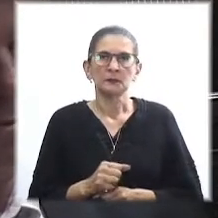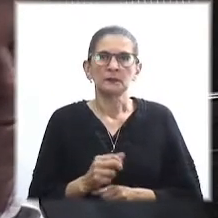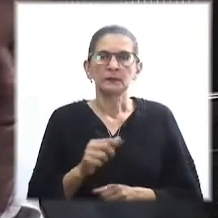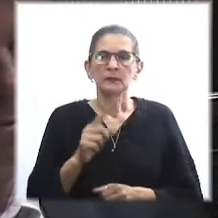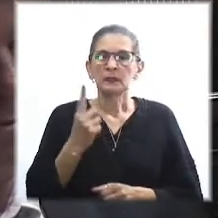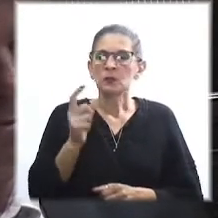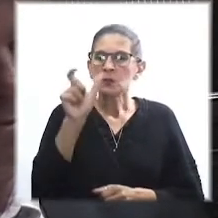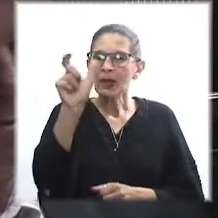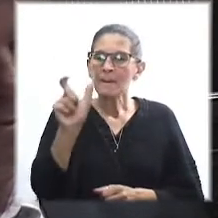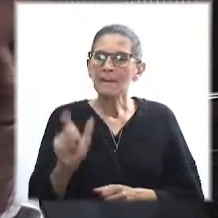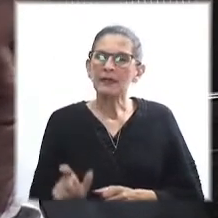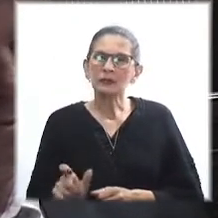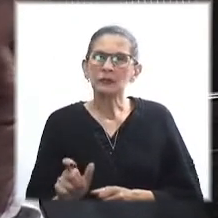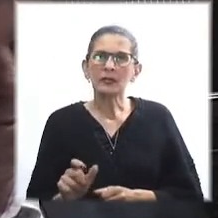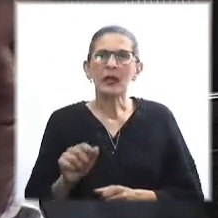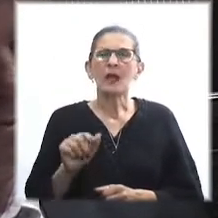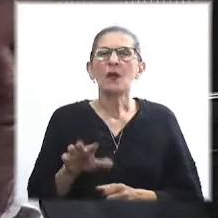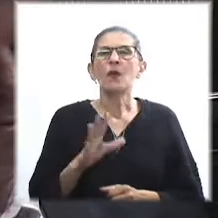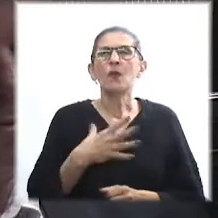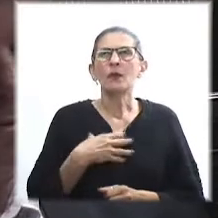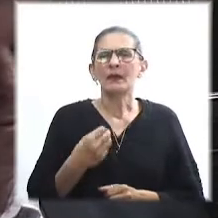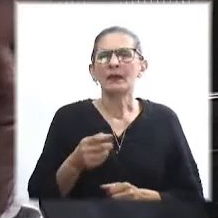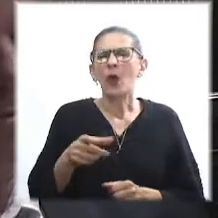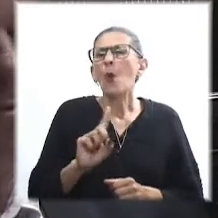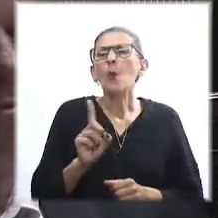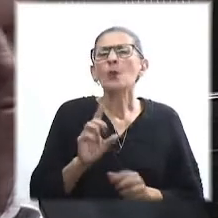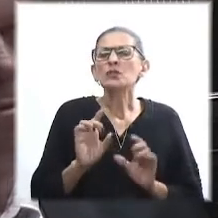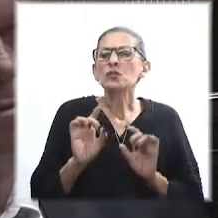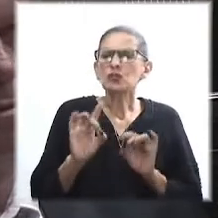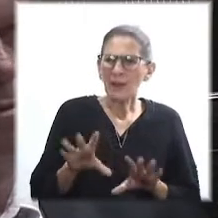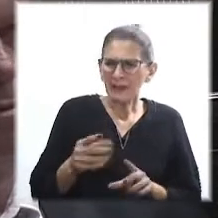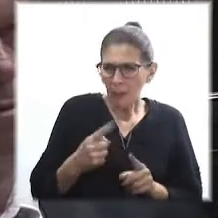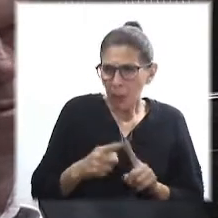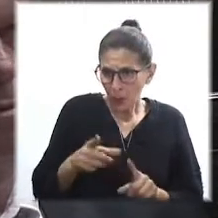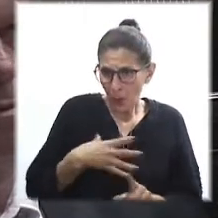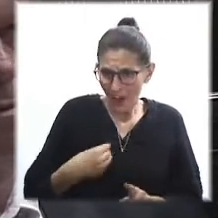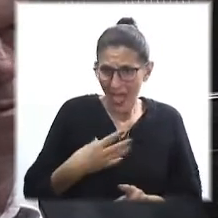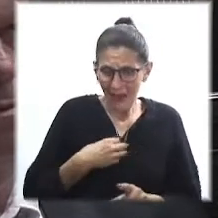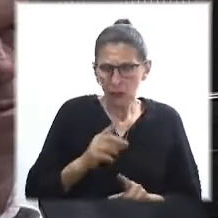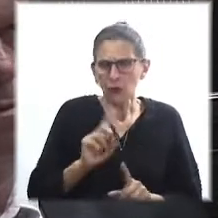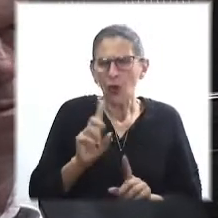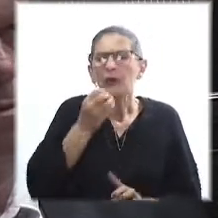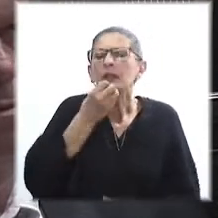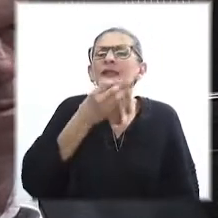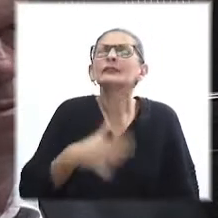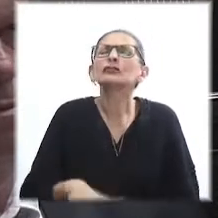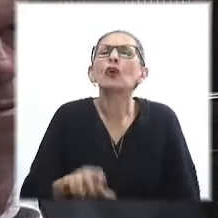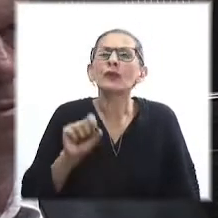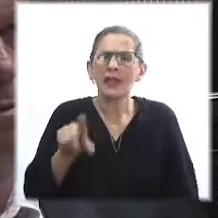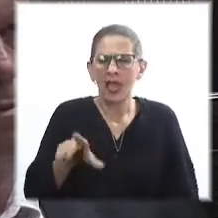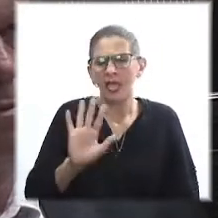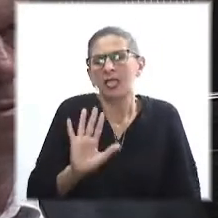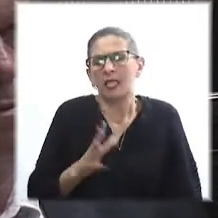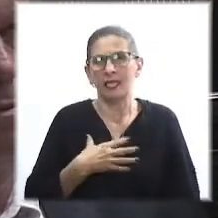Es una persona muy identificada con el Partido Nacional, no solamente porque es blanco, sino porque la historia de Jorge es la historia del Partido